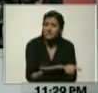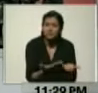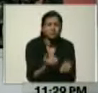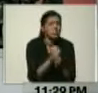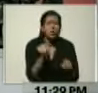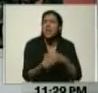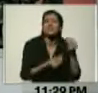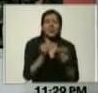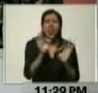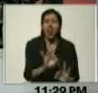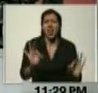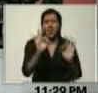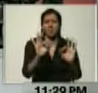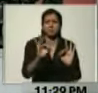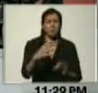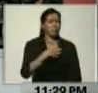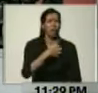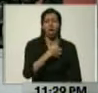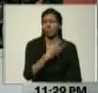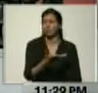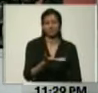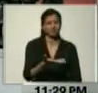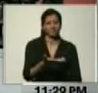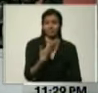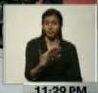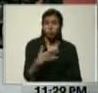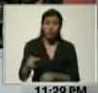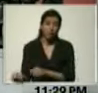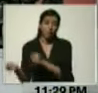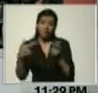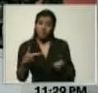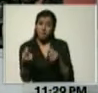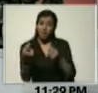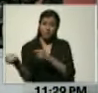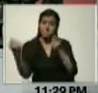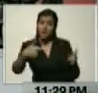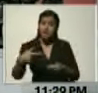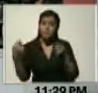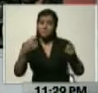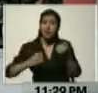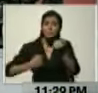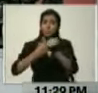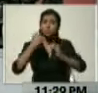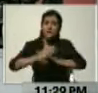Incapaces. Y siguen dándole ustedes plata, y siguen le dando apoyo internacional.